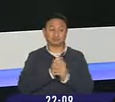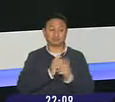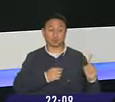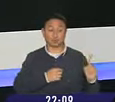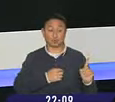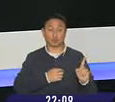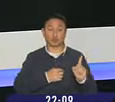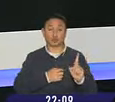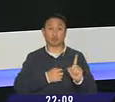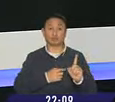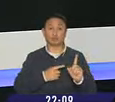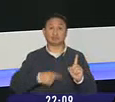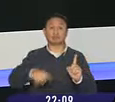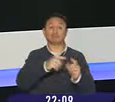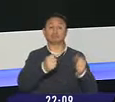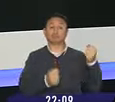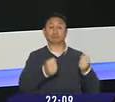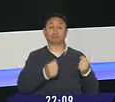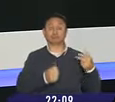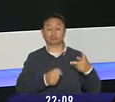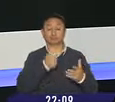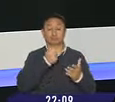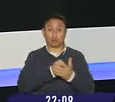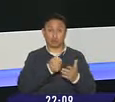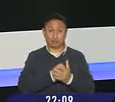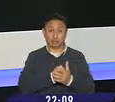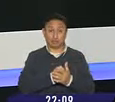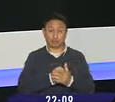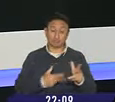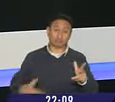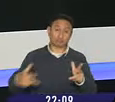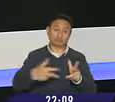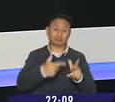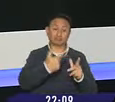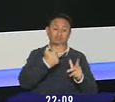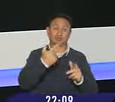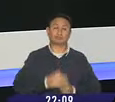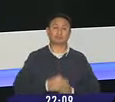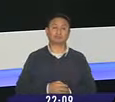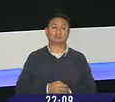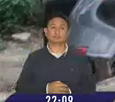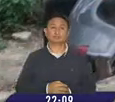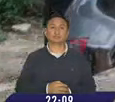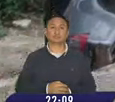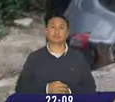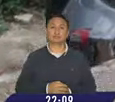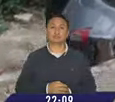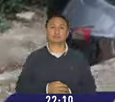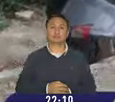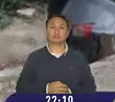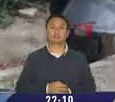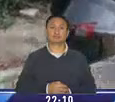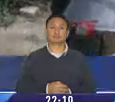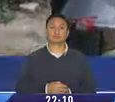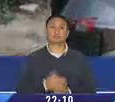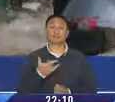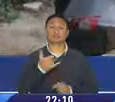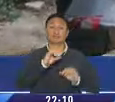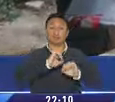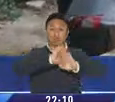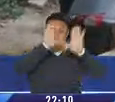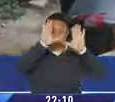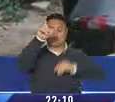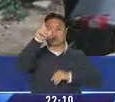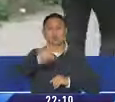víctima salió en su camioneta a hacer una compra. Lo siguieron y le dispararon. En horas de la mañana, los habitantes de